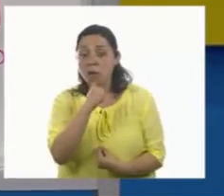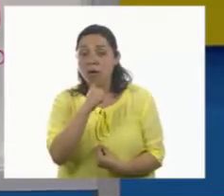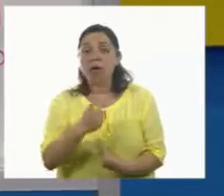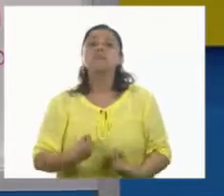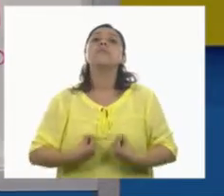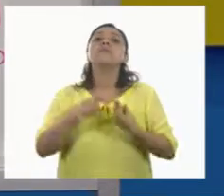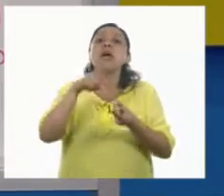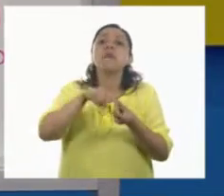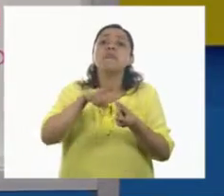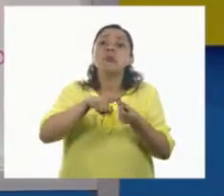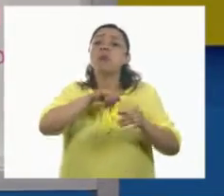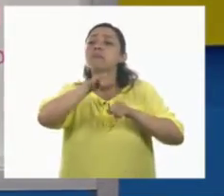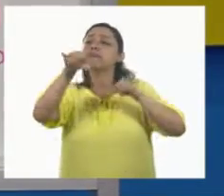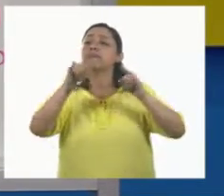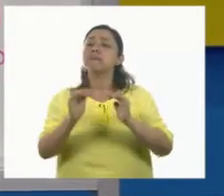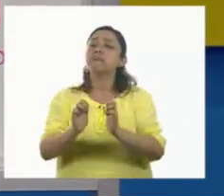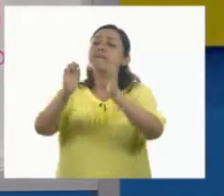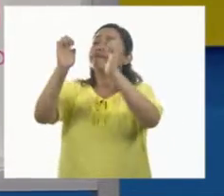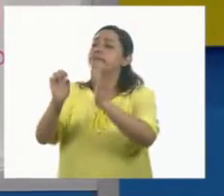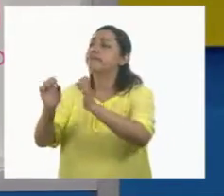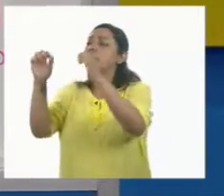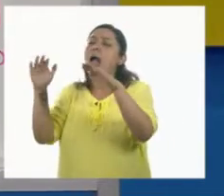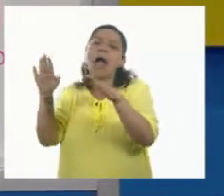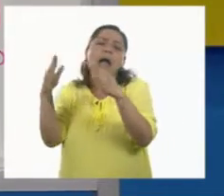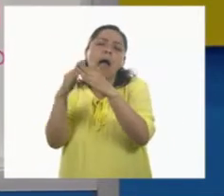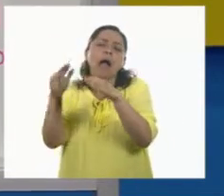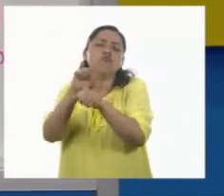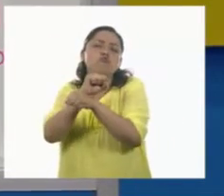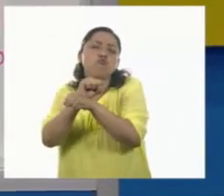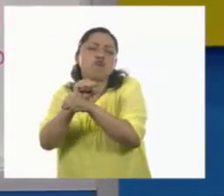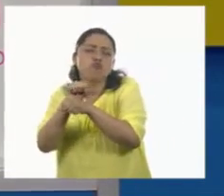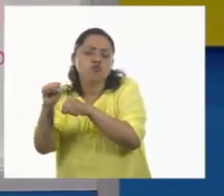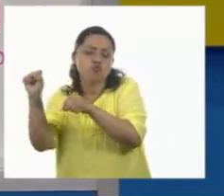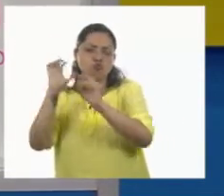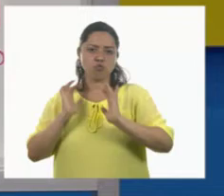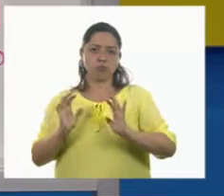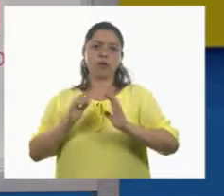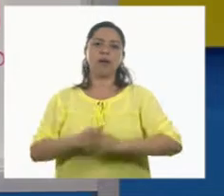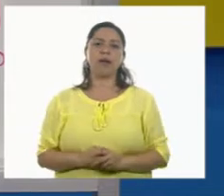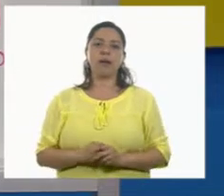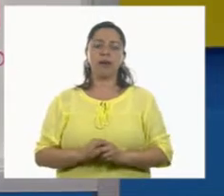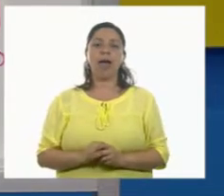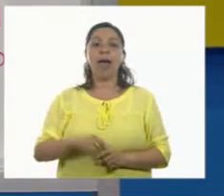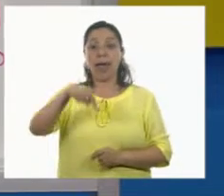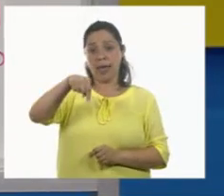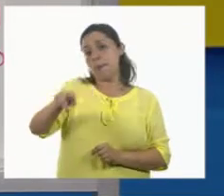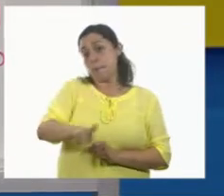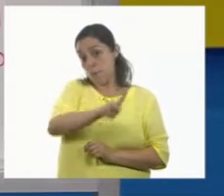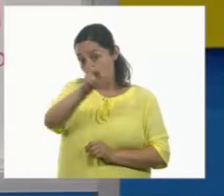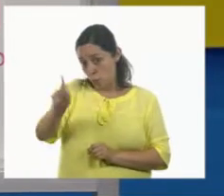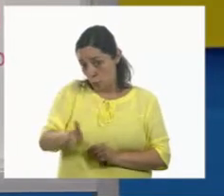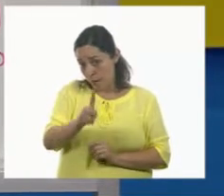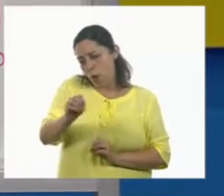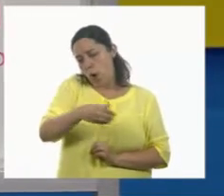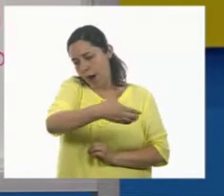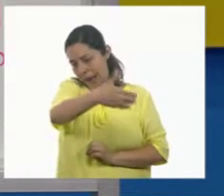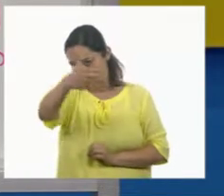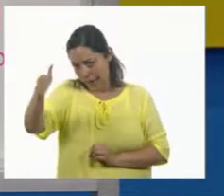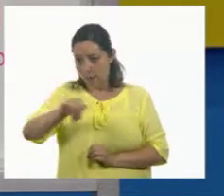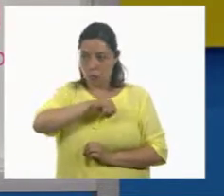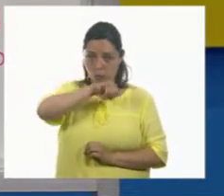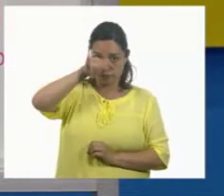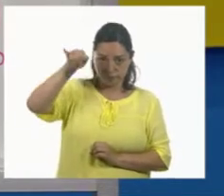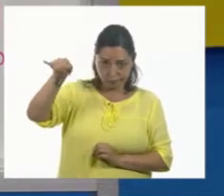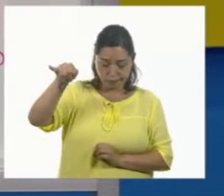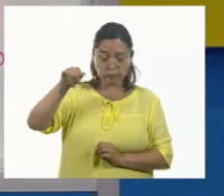pequeñas vecindades o casas muy sencillas. Finalmente, recordemos que en el pueblo, o en el campo, mejor dicho,